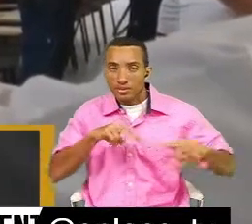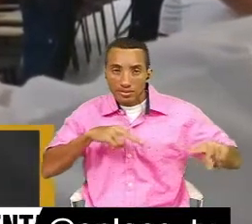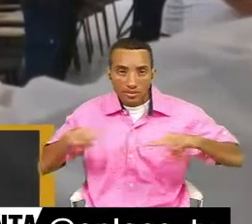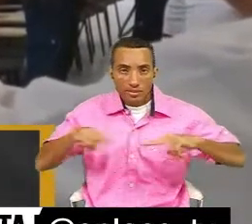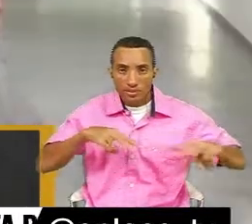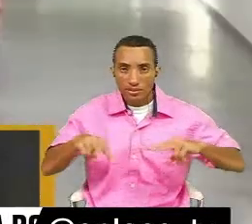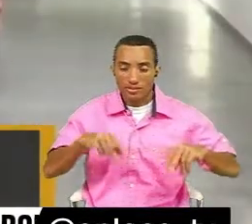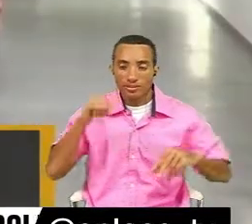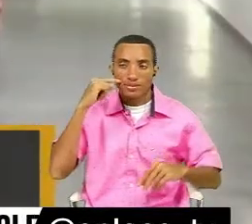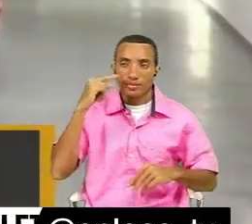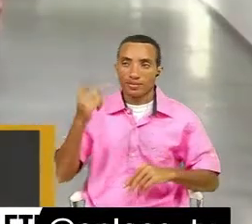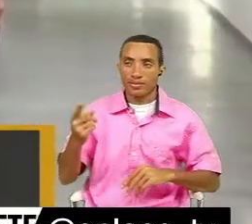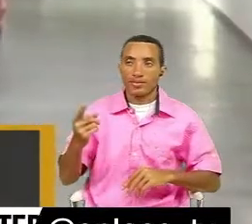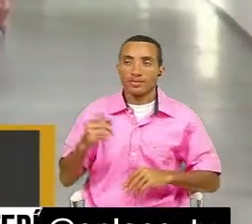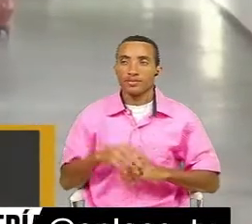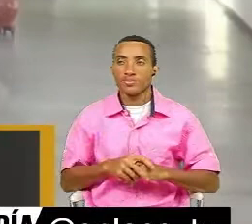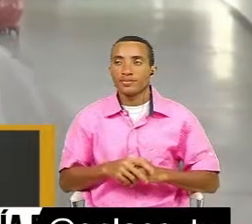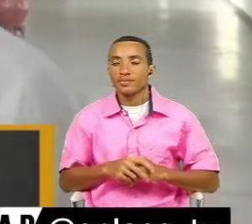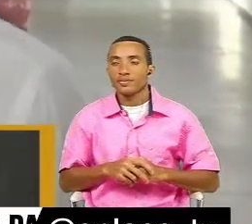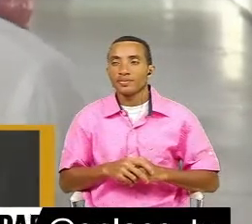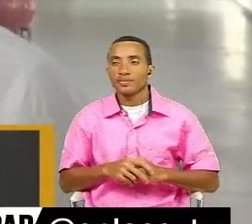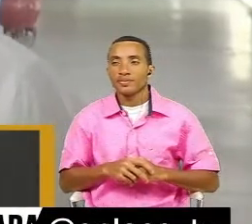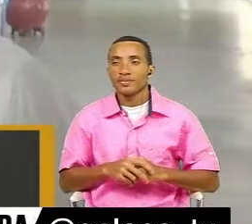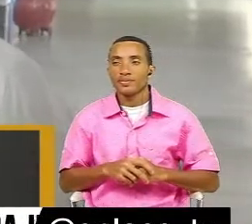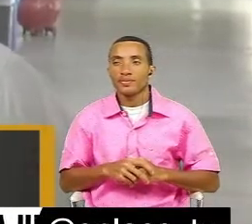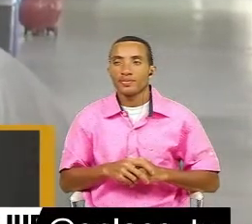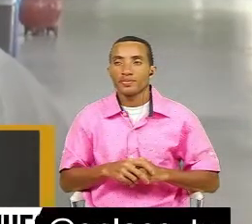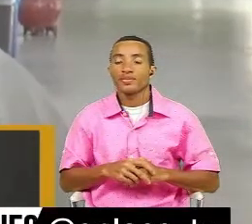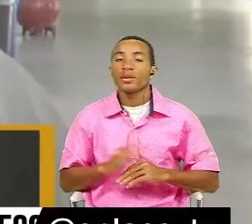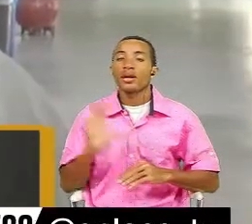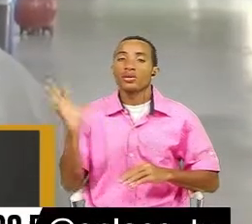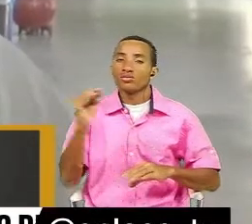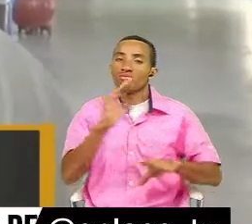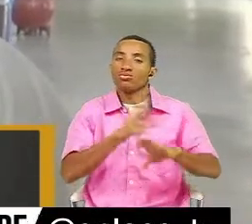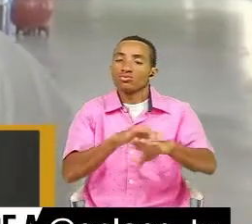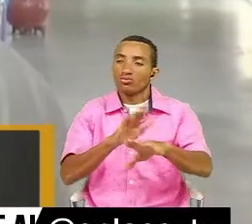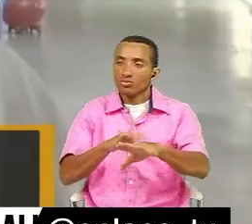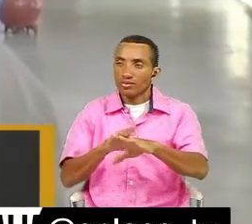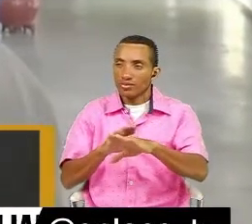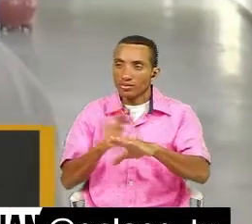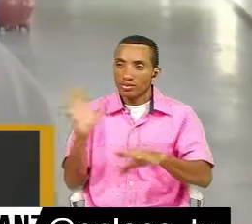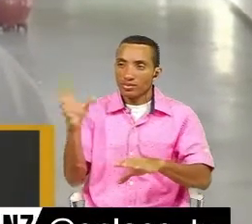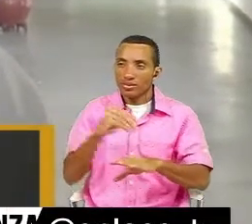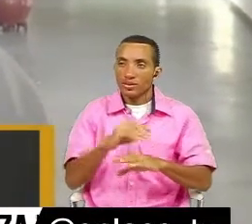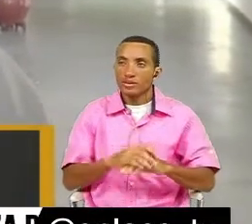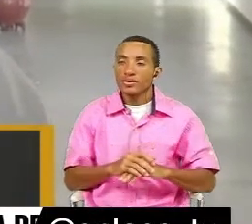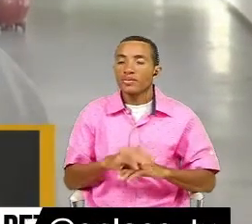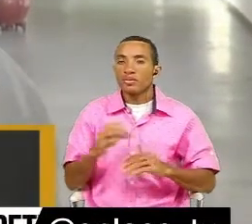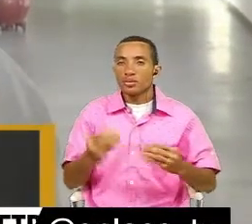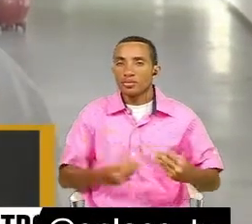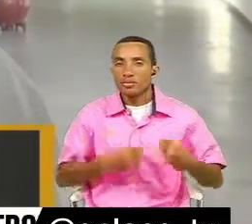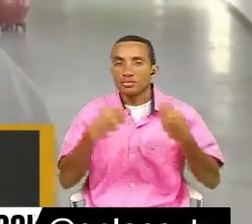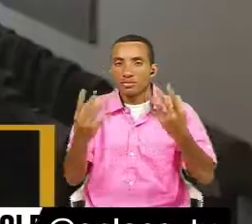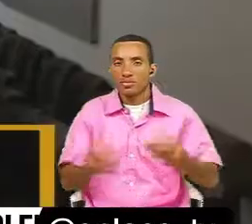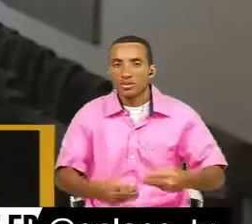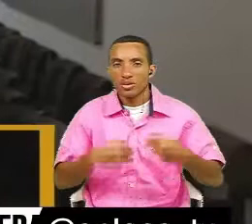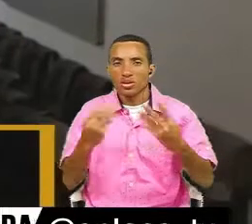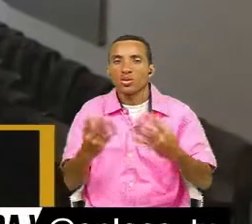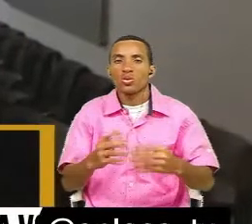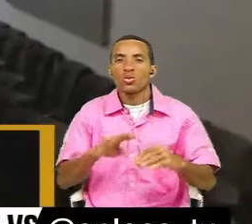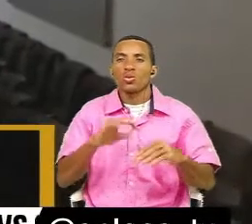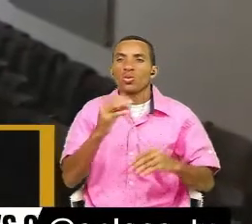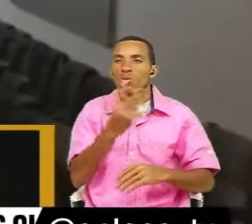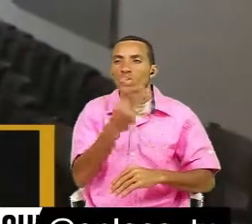este territorio. Sí, afortunadamente pudimos, le avisamos a toda la comunidad barranqueña que dimos en donación cerca de 400 elementos a tres colegios, está